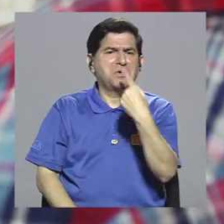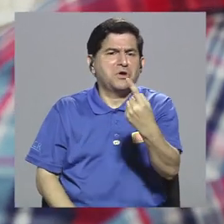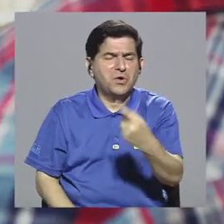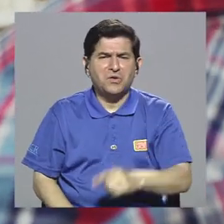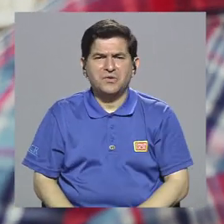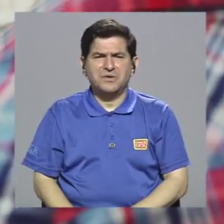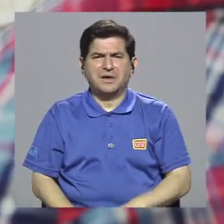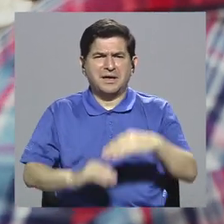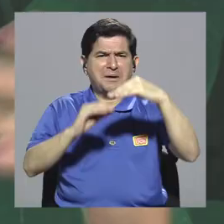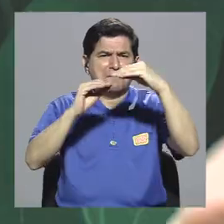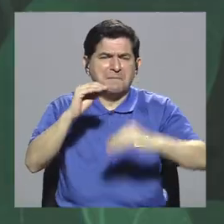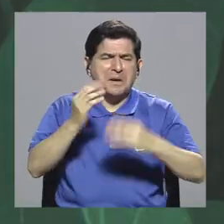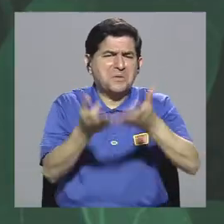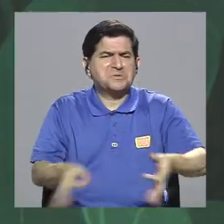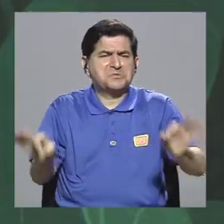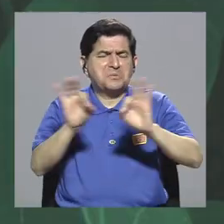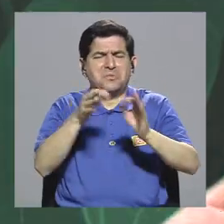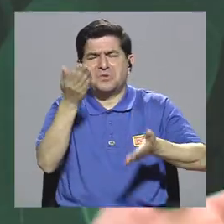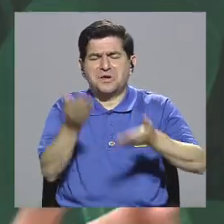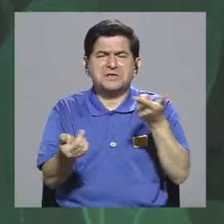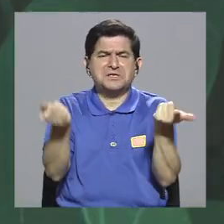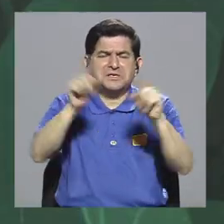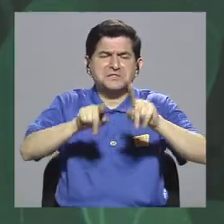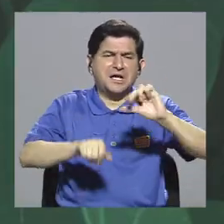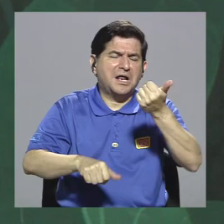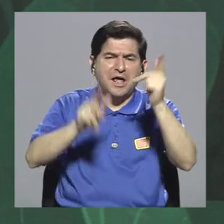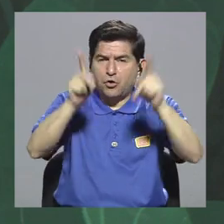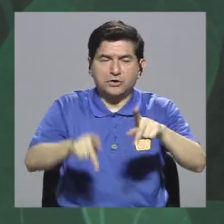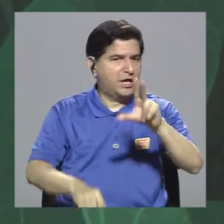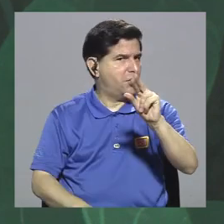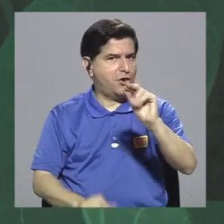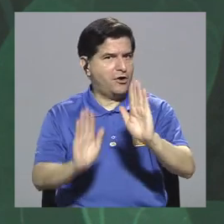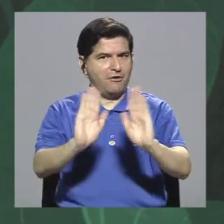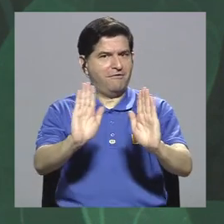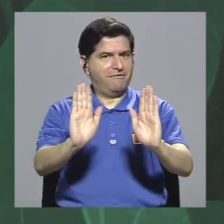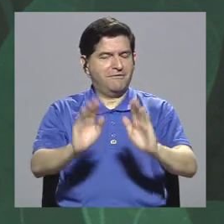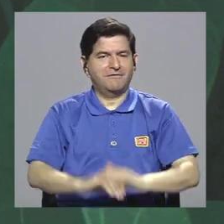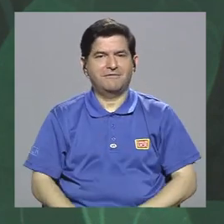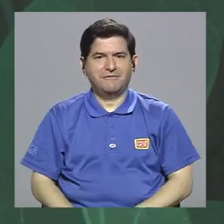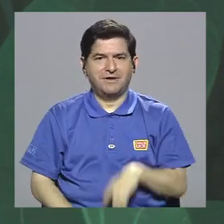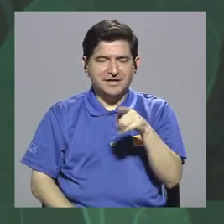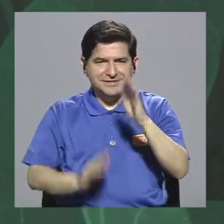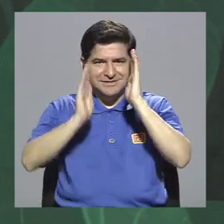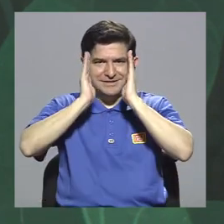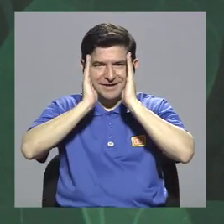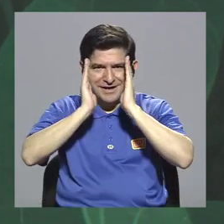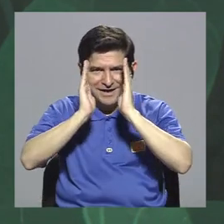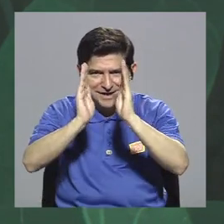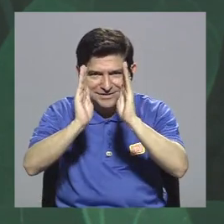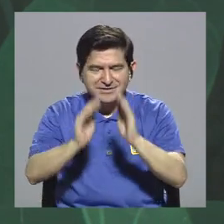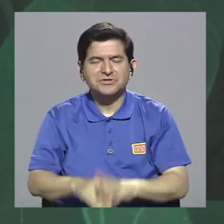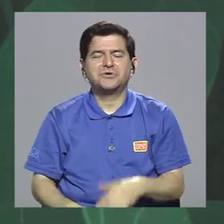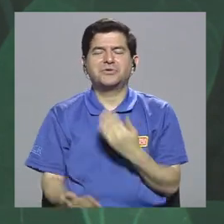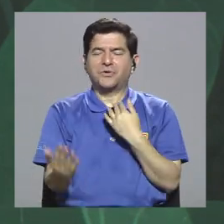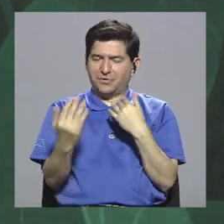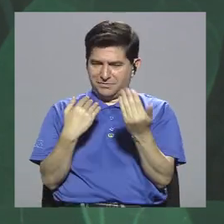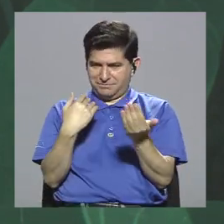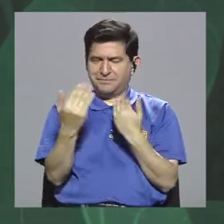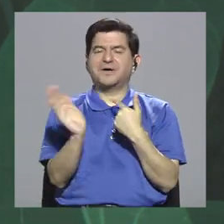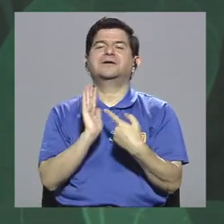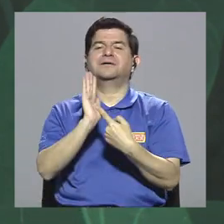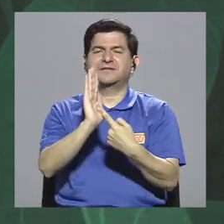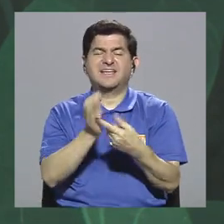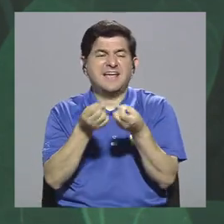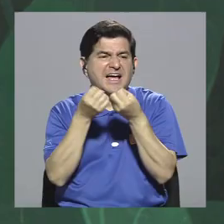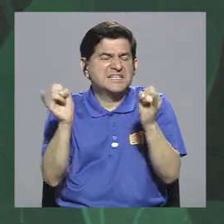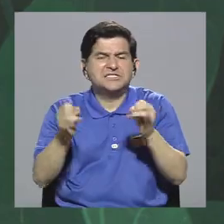restamos a veces importancia a lo que le está pasando al otro, sino que esta tiene que ser una escucha muy empática, sin ningún